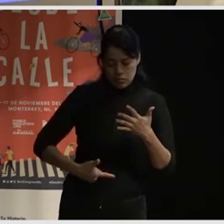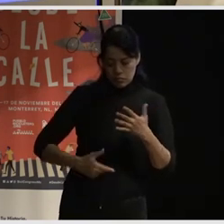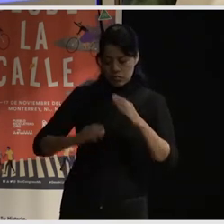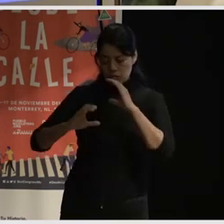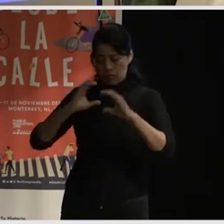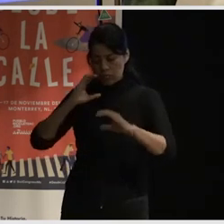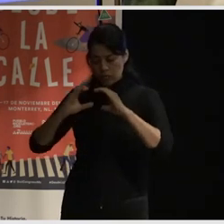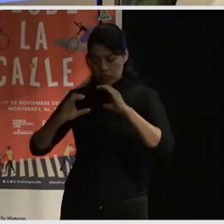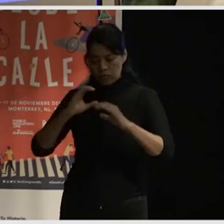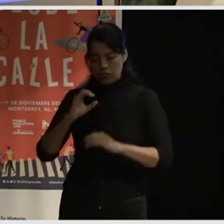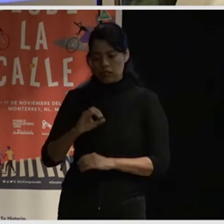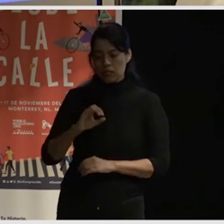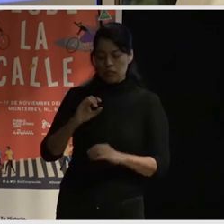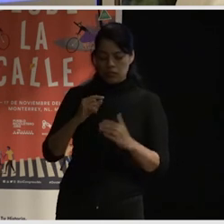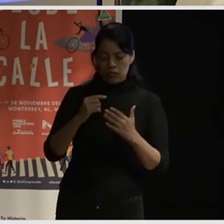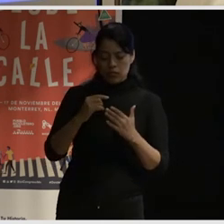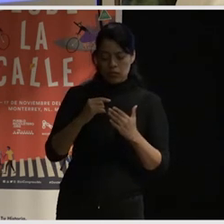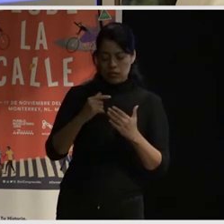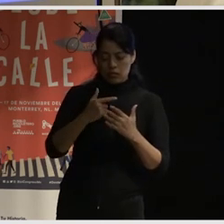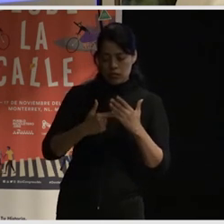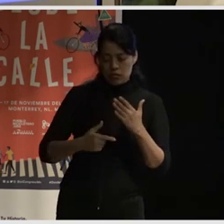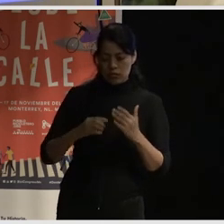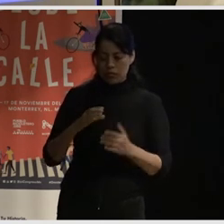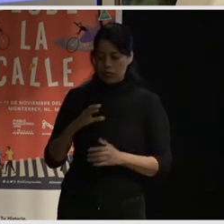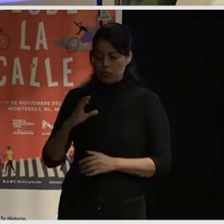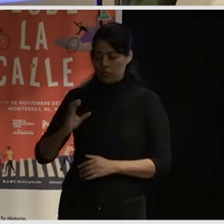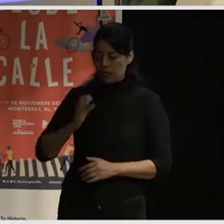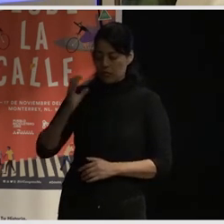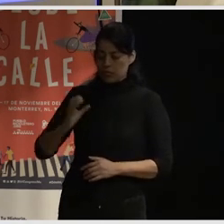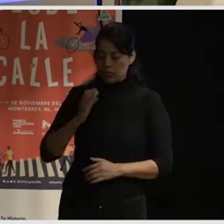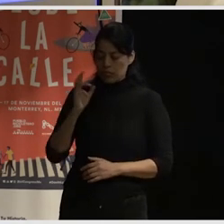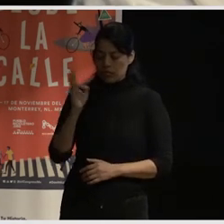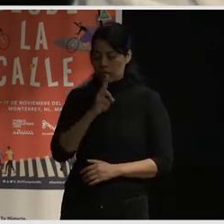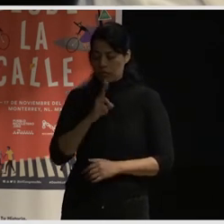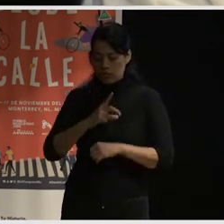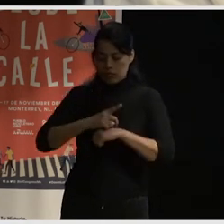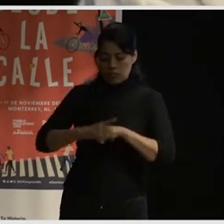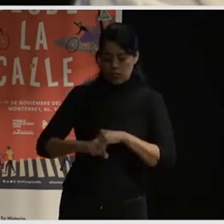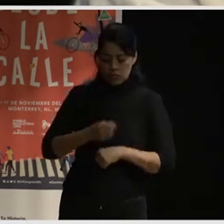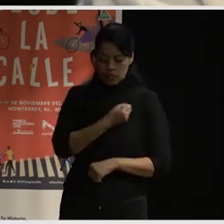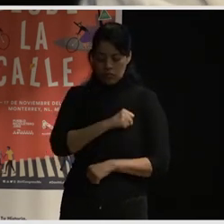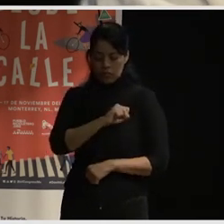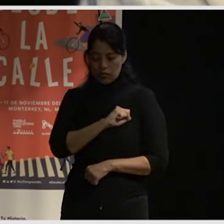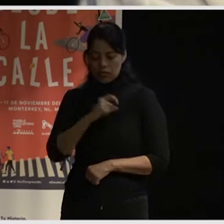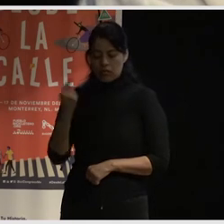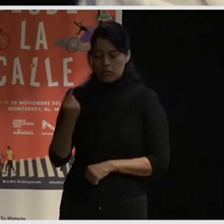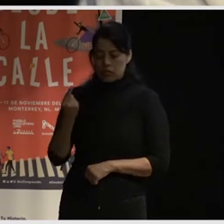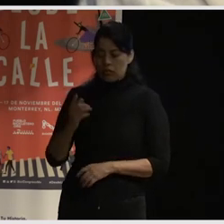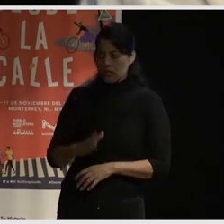comunicación del indignas del índice nacional de calidad del aire y riesgos a la salud que desafortunadamente